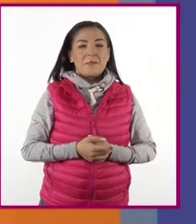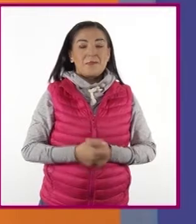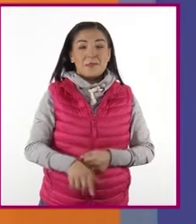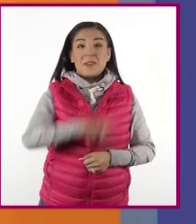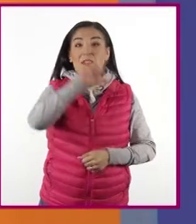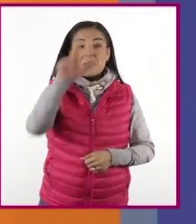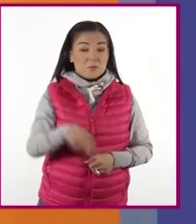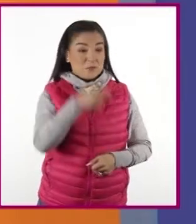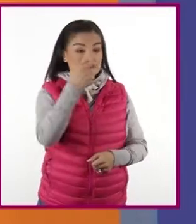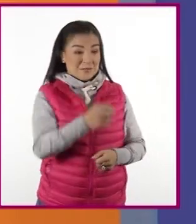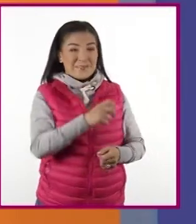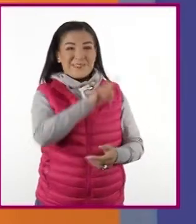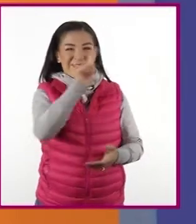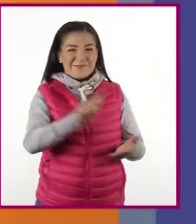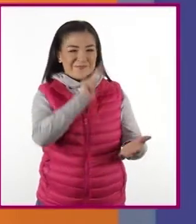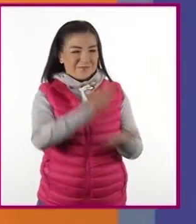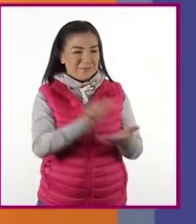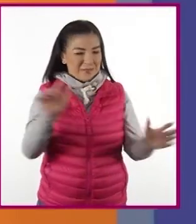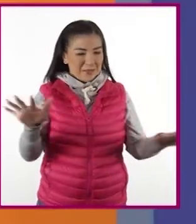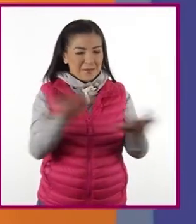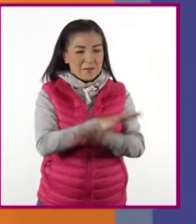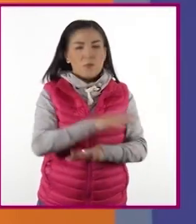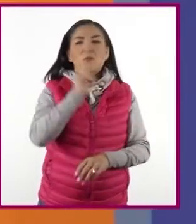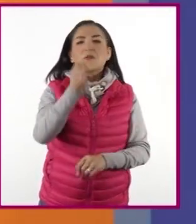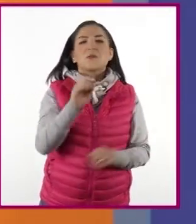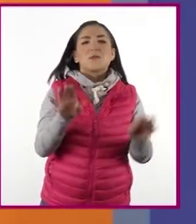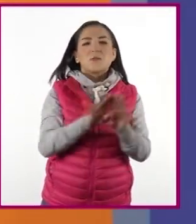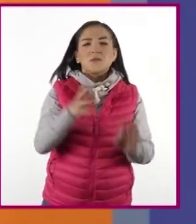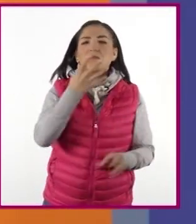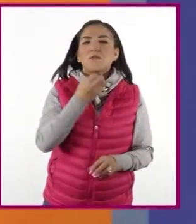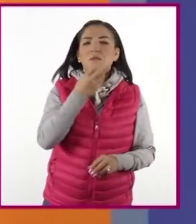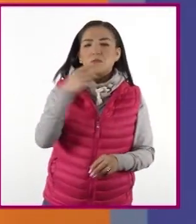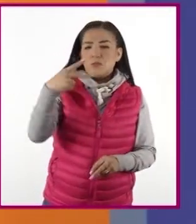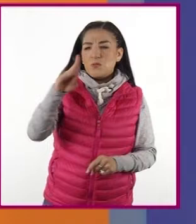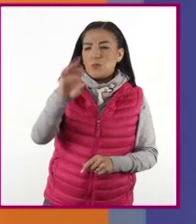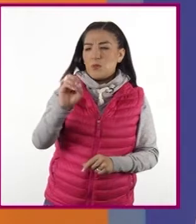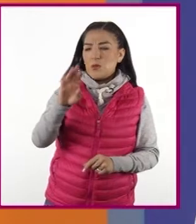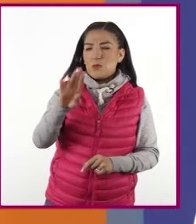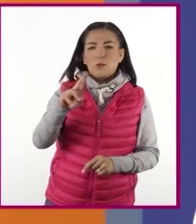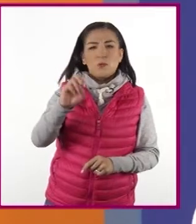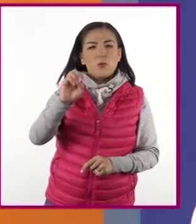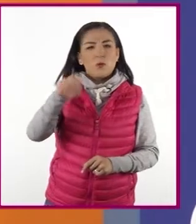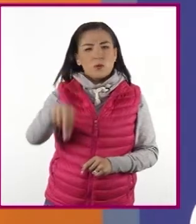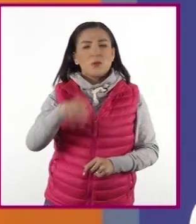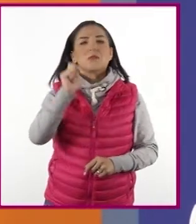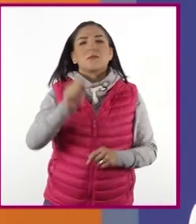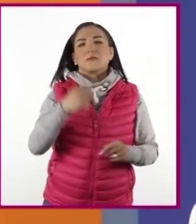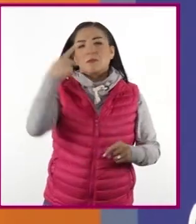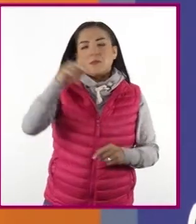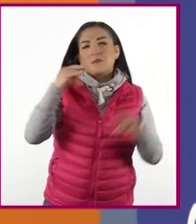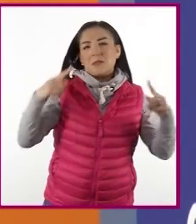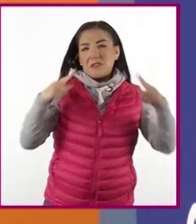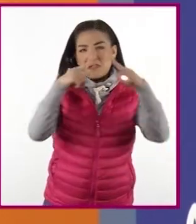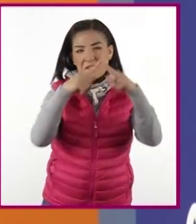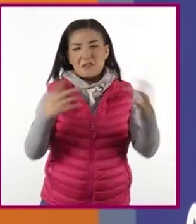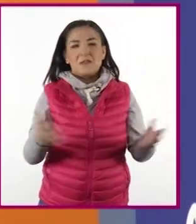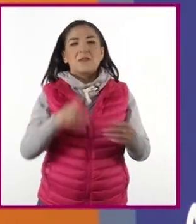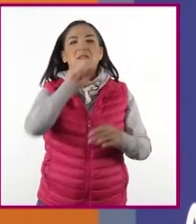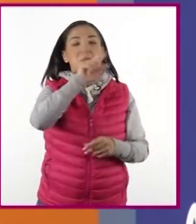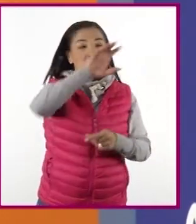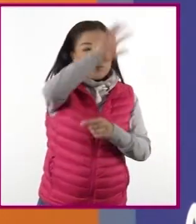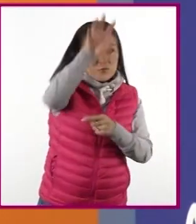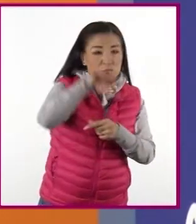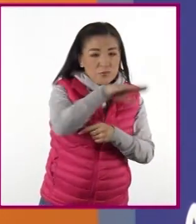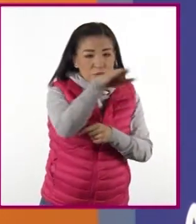reformas impulsadas por la monarquía de los Borbones afectaron a varios grupos privilegiados como la iglesia, grandes mineros